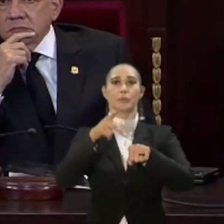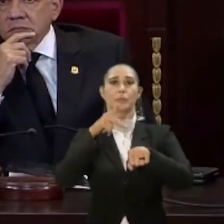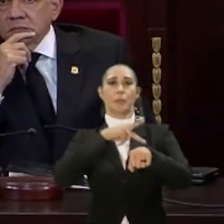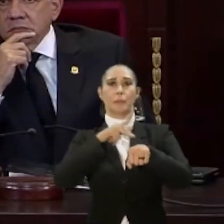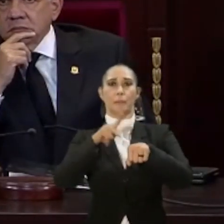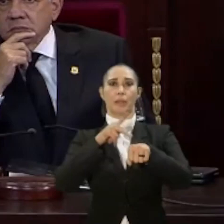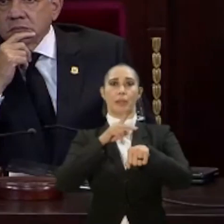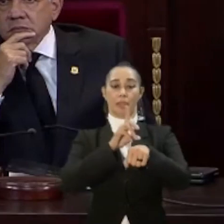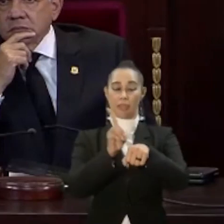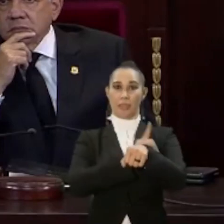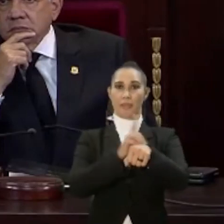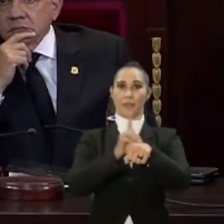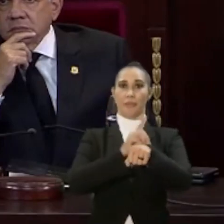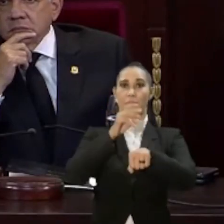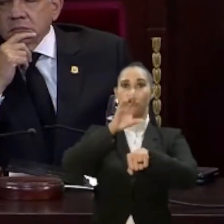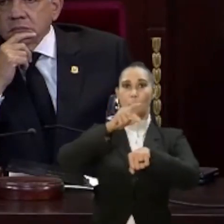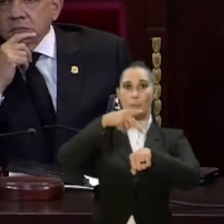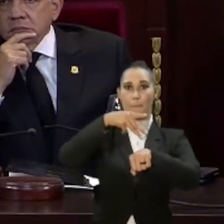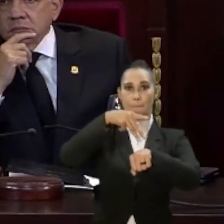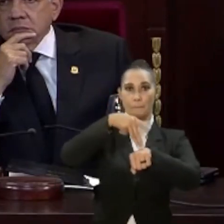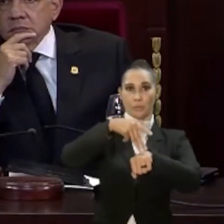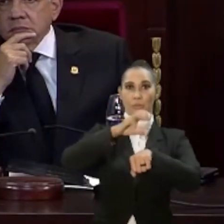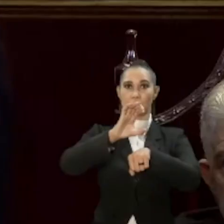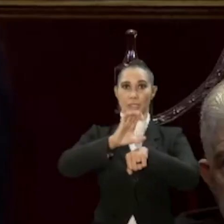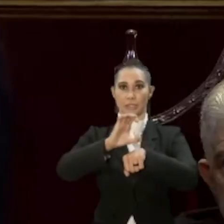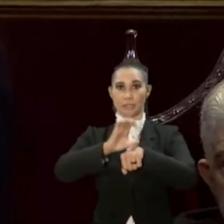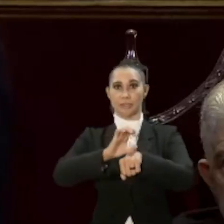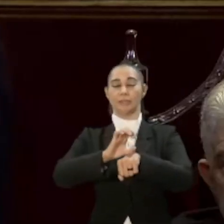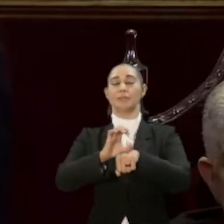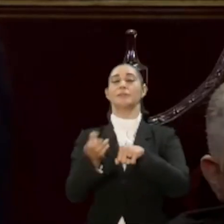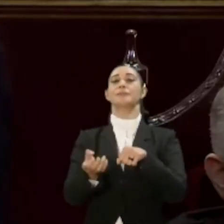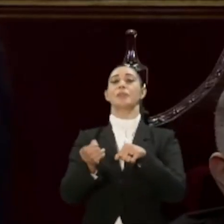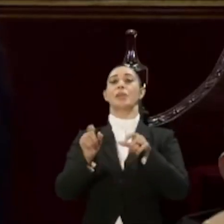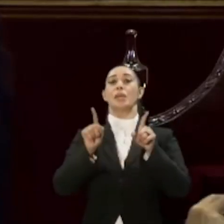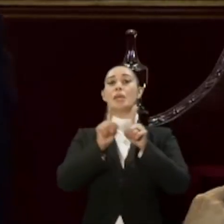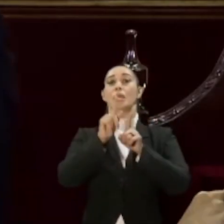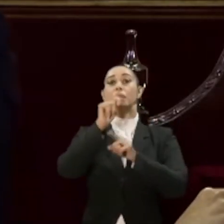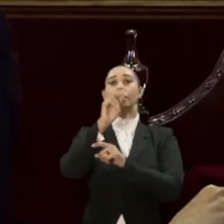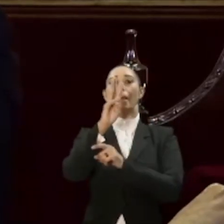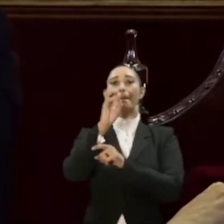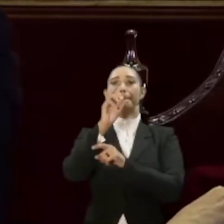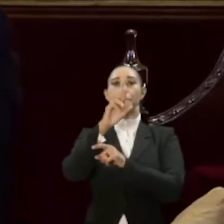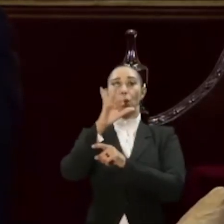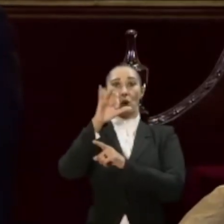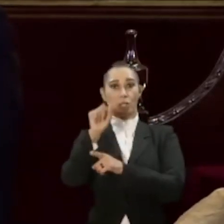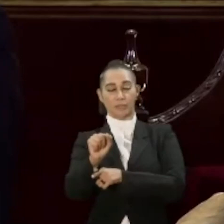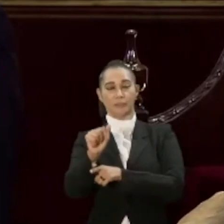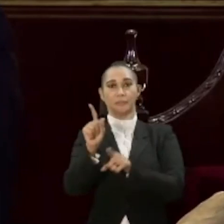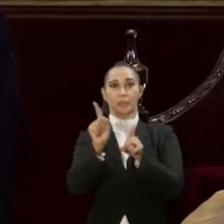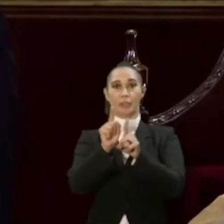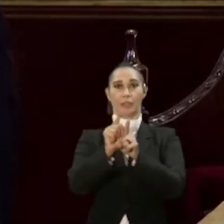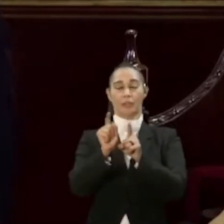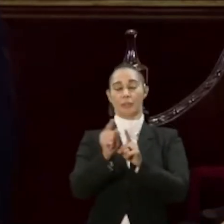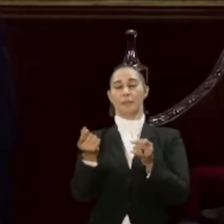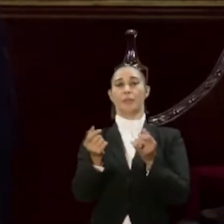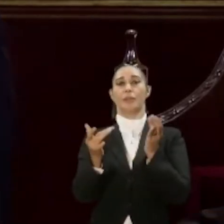Pedernales, Peravia, Dajabón y Montecristi, y los cierres técnicos de los municipios de Moca y Tamboril, al igual que la remediación y cierre técnico de la estación